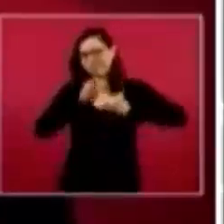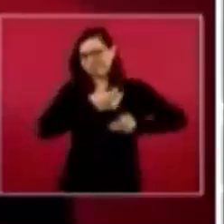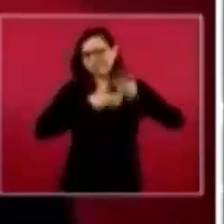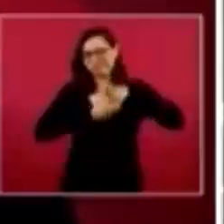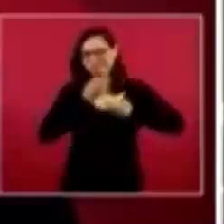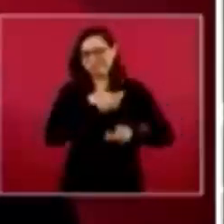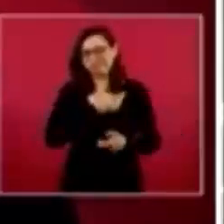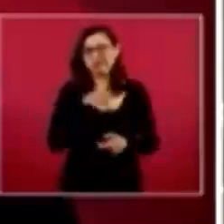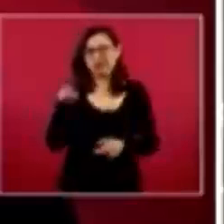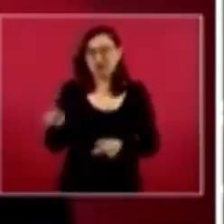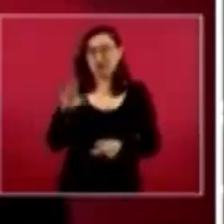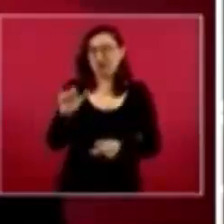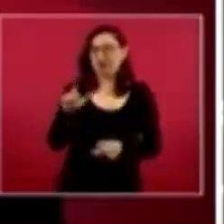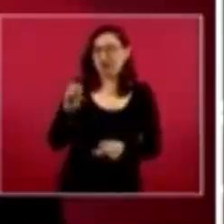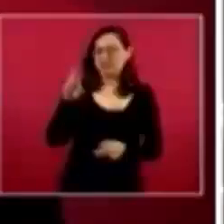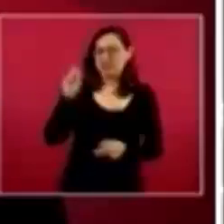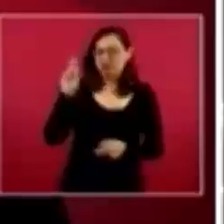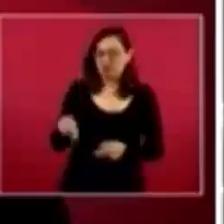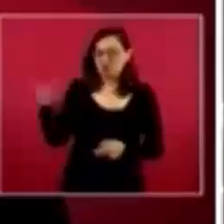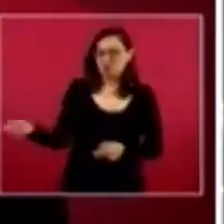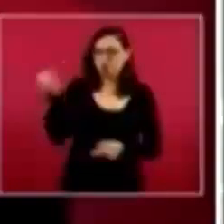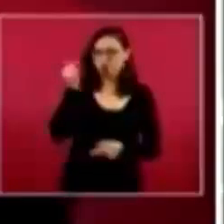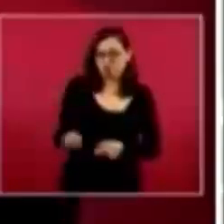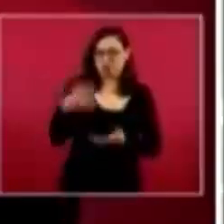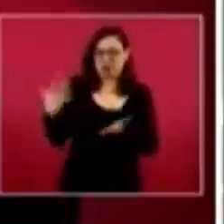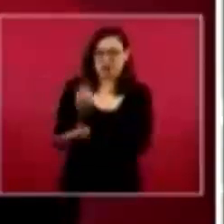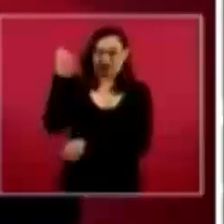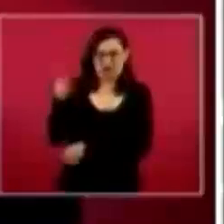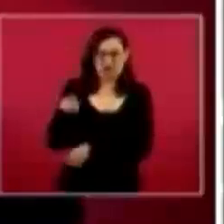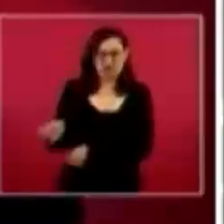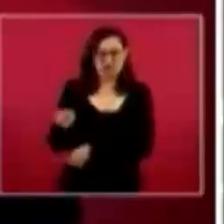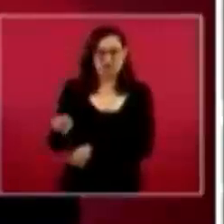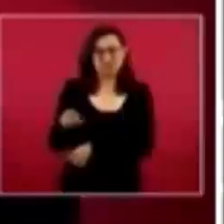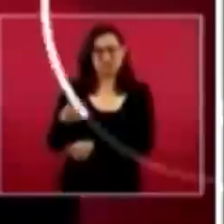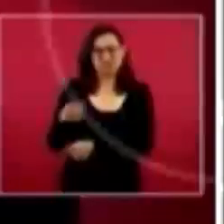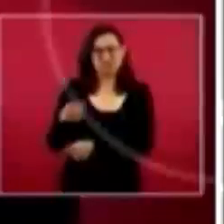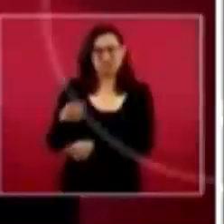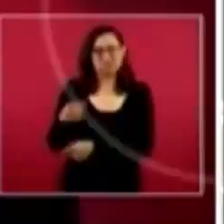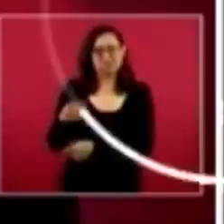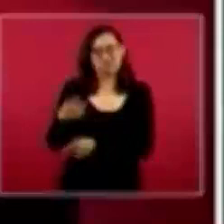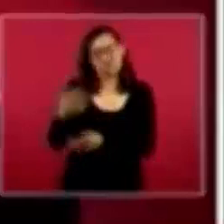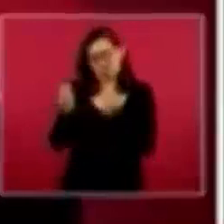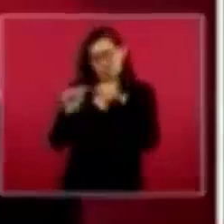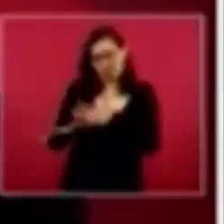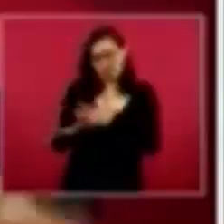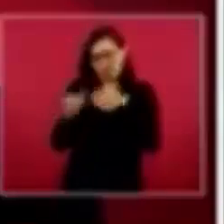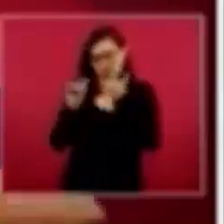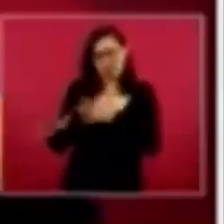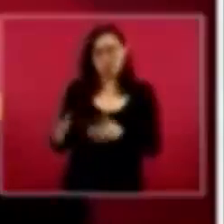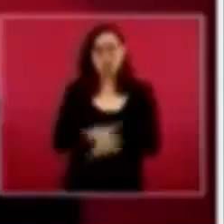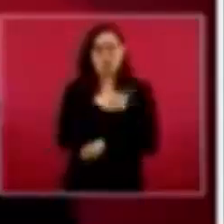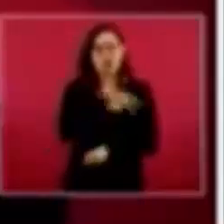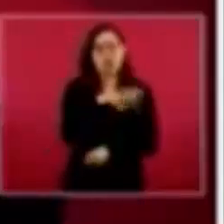la apertura del juicio? Bueno, quién sabe qué vaya a ocurrir ahí, pero por lo pronto García Luna ya no es